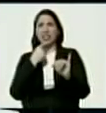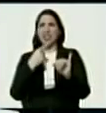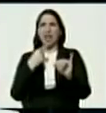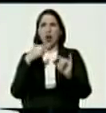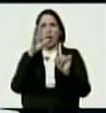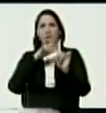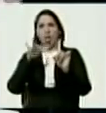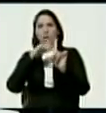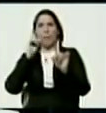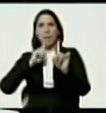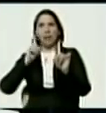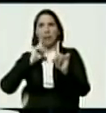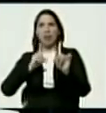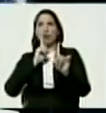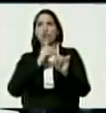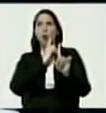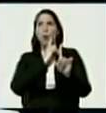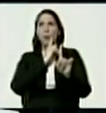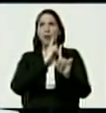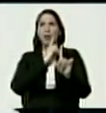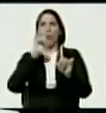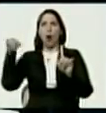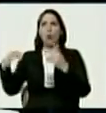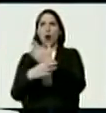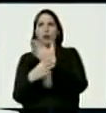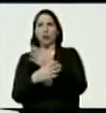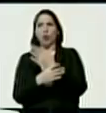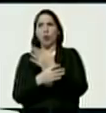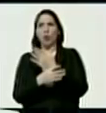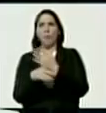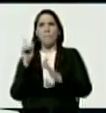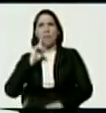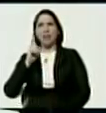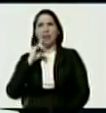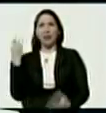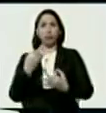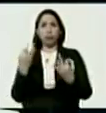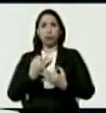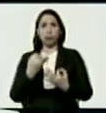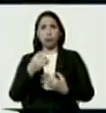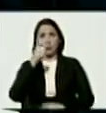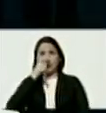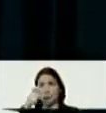Juan Guaidó. Montaron ese parapeto, una verdadera operación de guerra